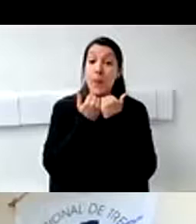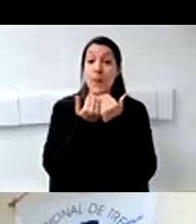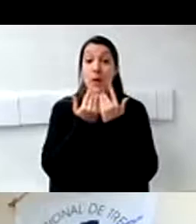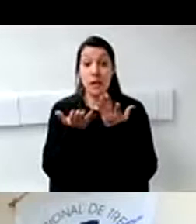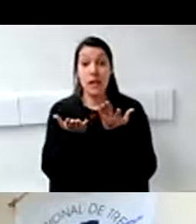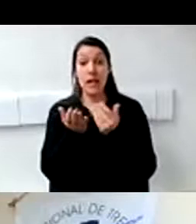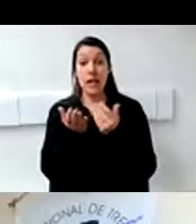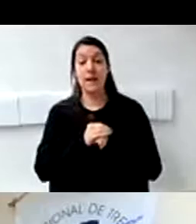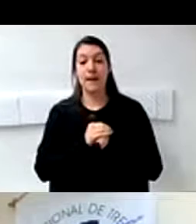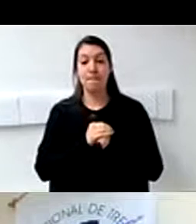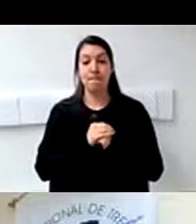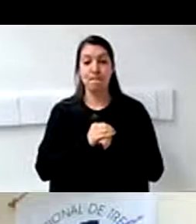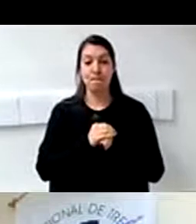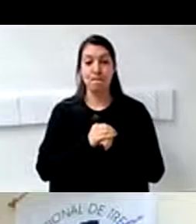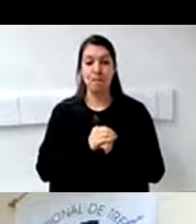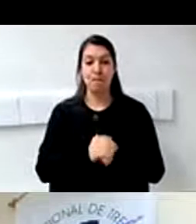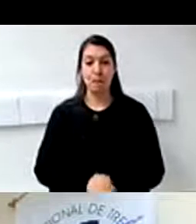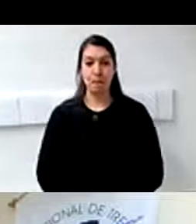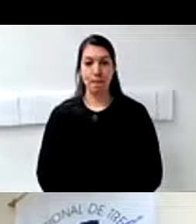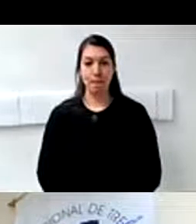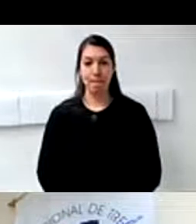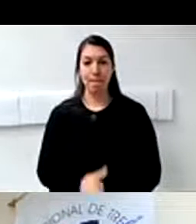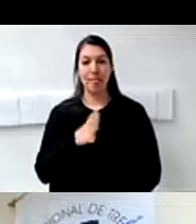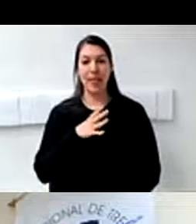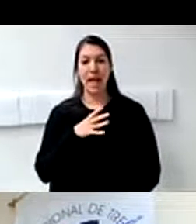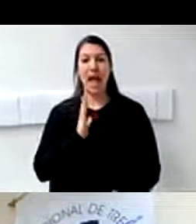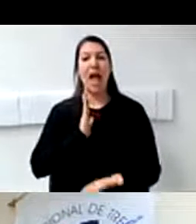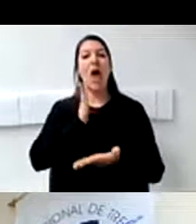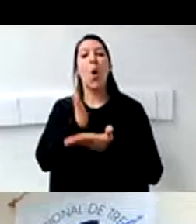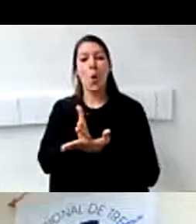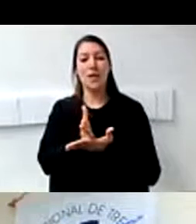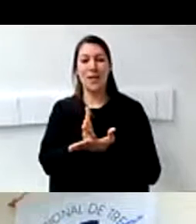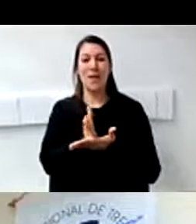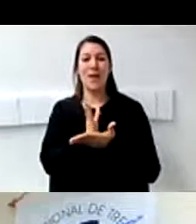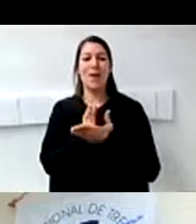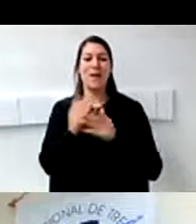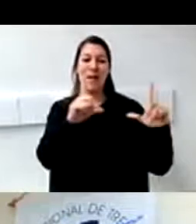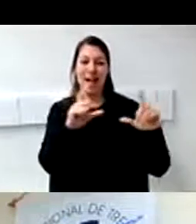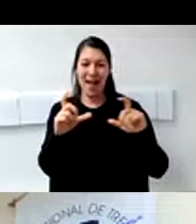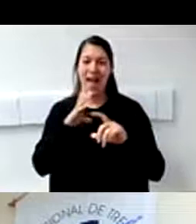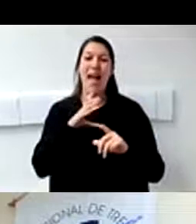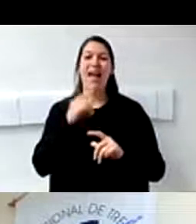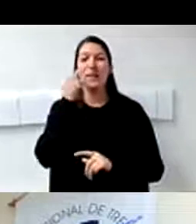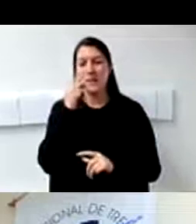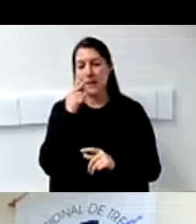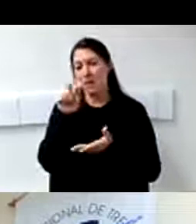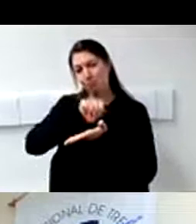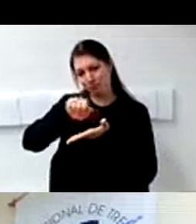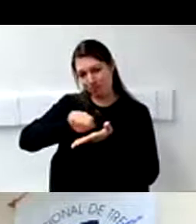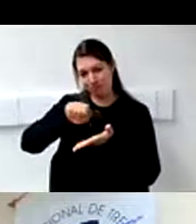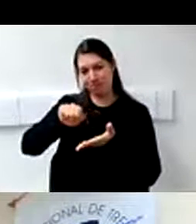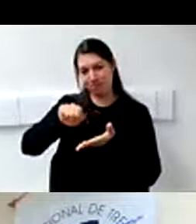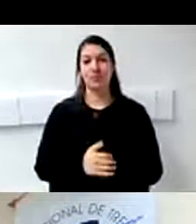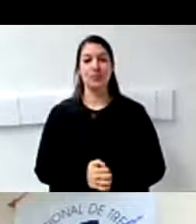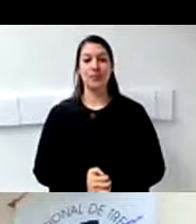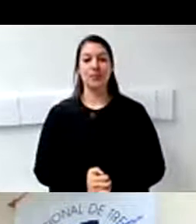hay algún contacto. ¿Eh? Teníamos el contacto en la última. Ah, perdón. Va, igual. Bien, lo escribí. Igual